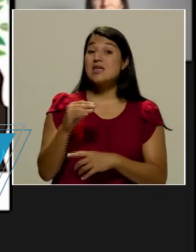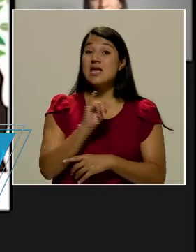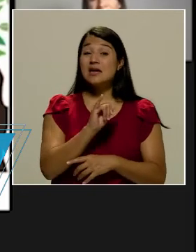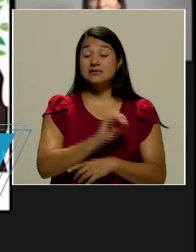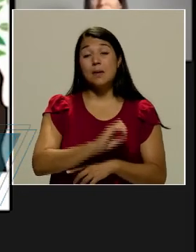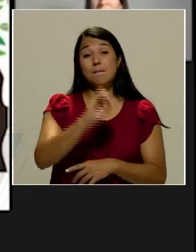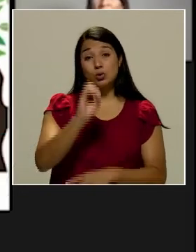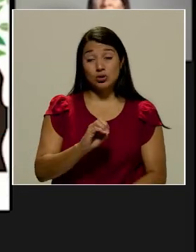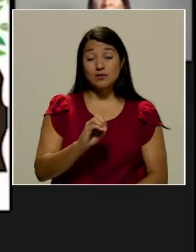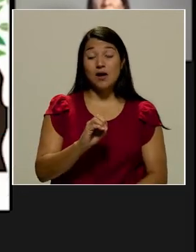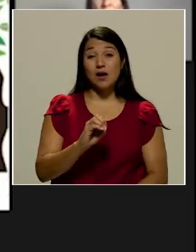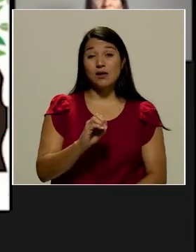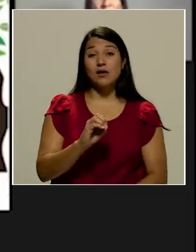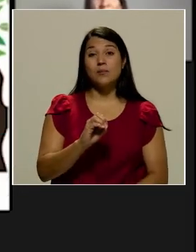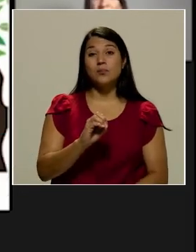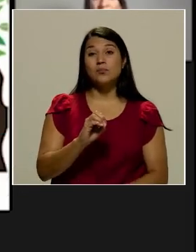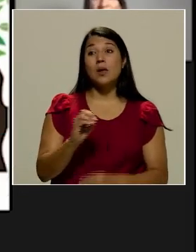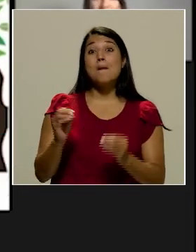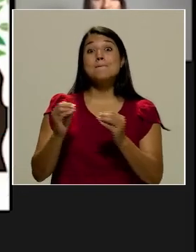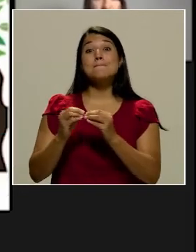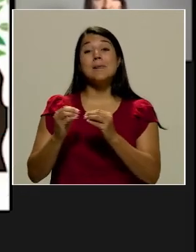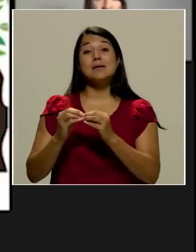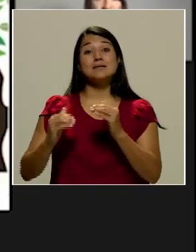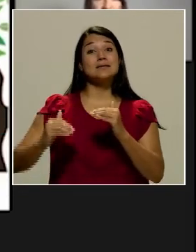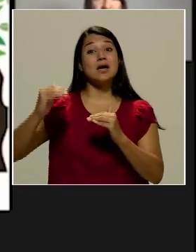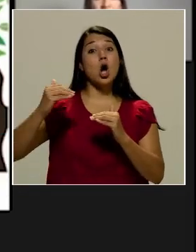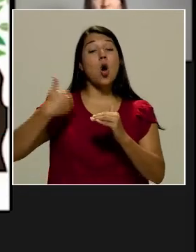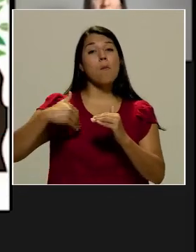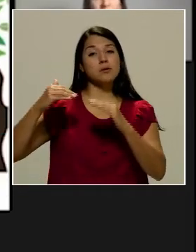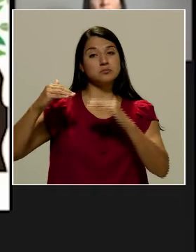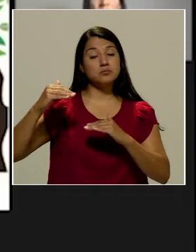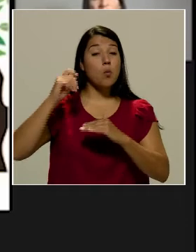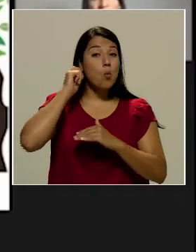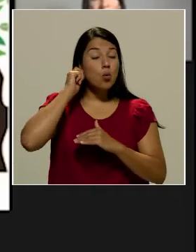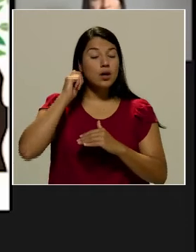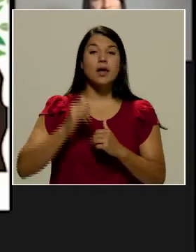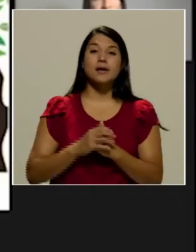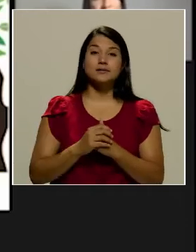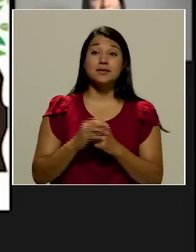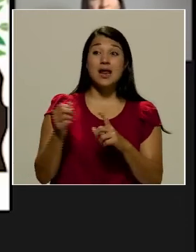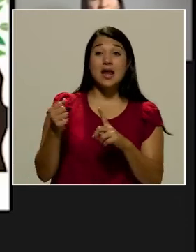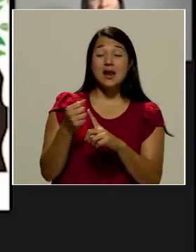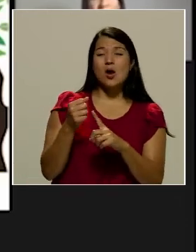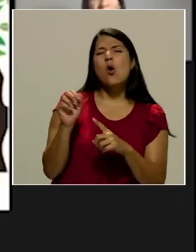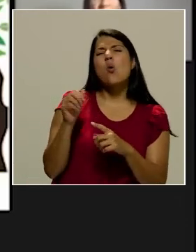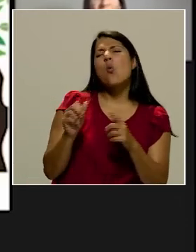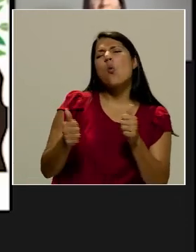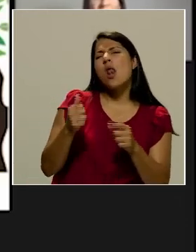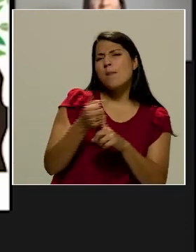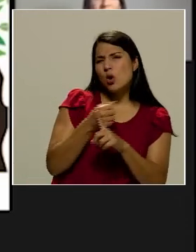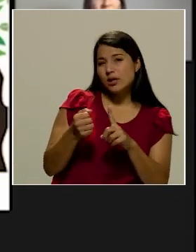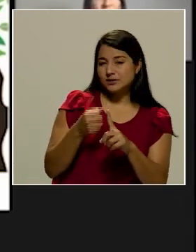porcentaje es mayor entre los hombres que entre las mujeres, en este caso, siendo la violencia verbal y física